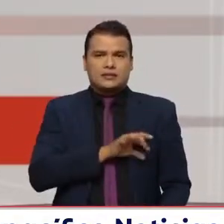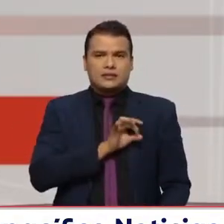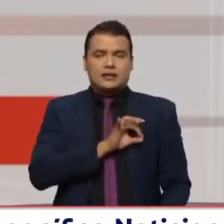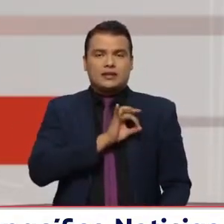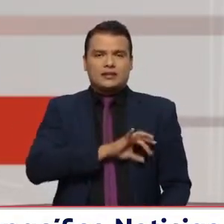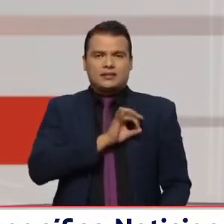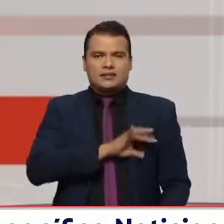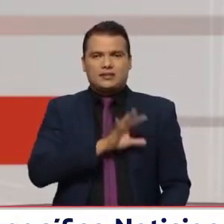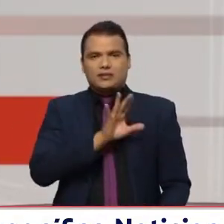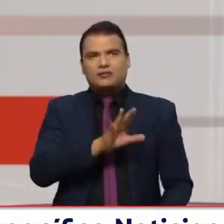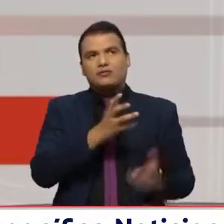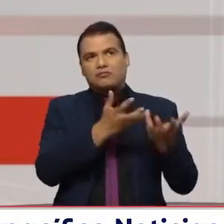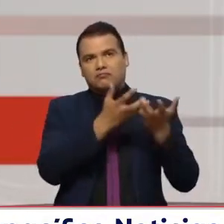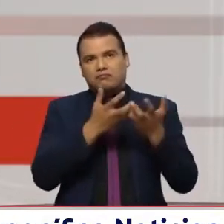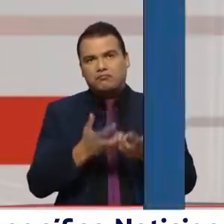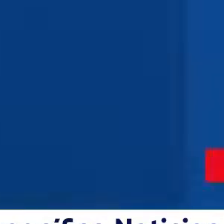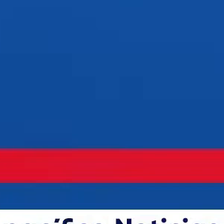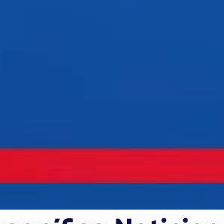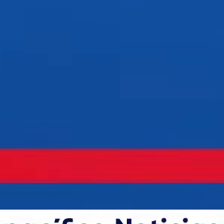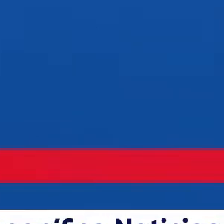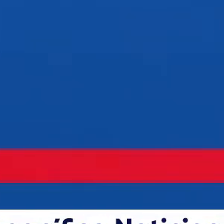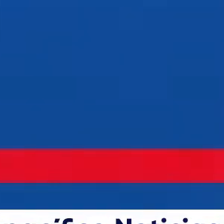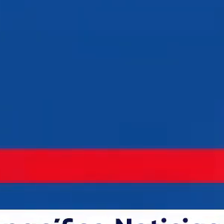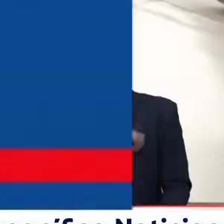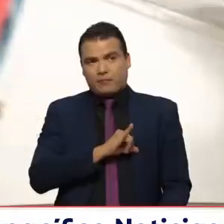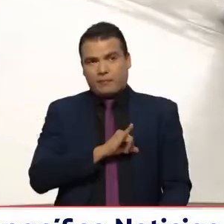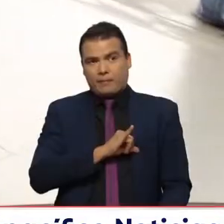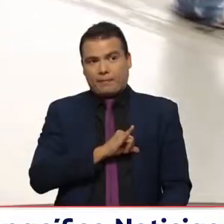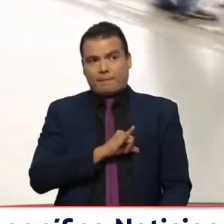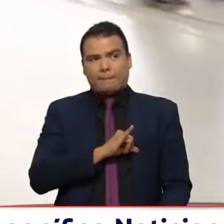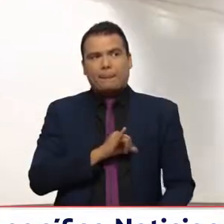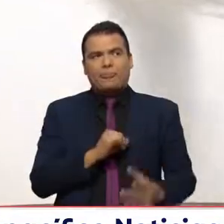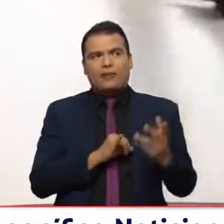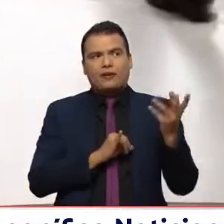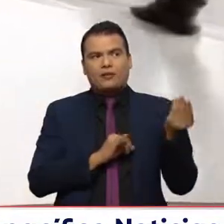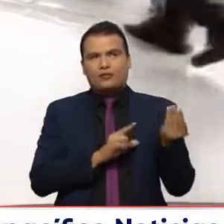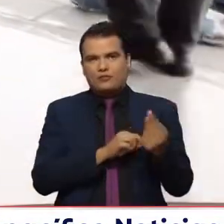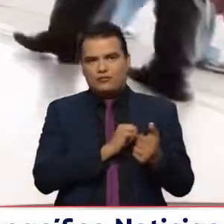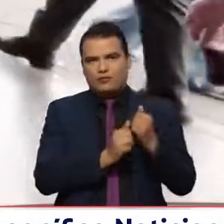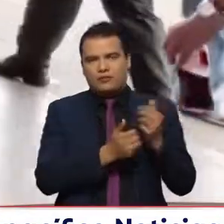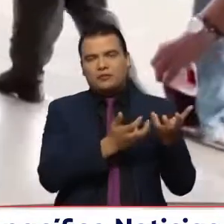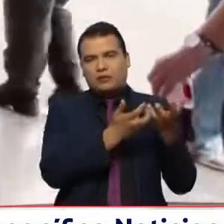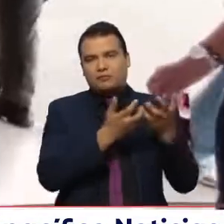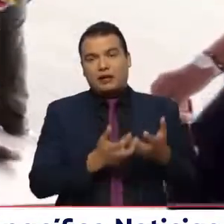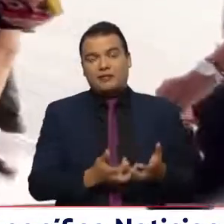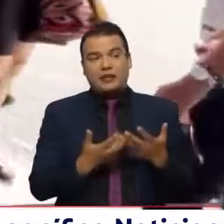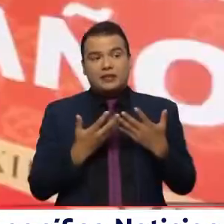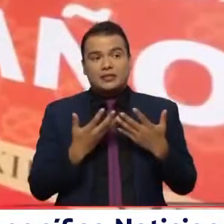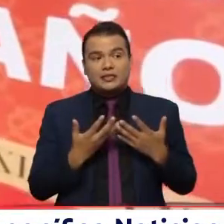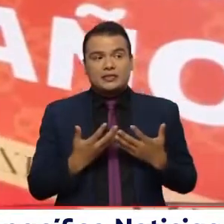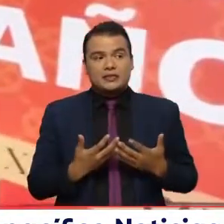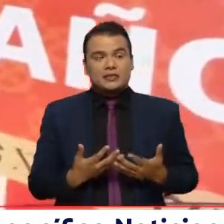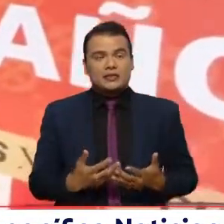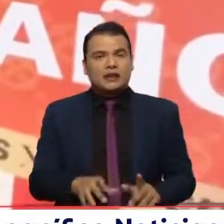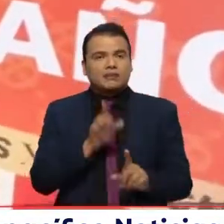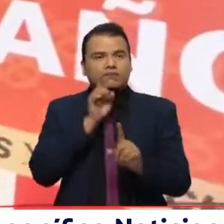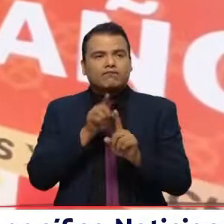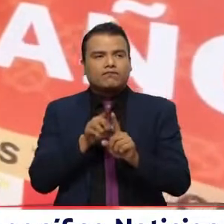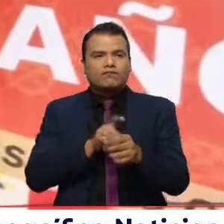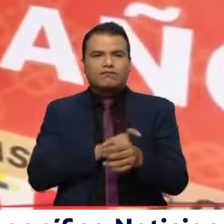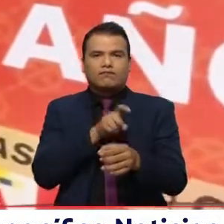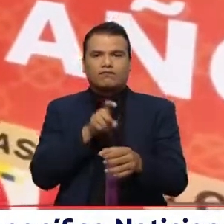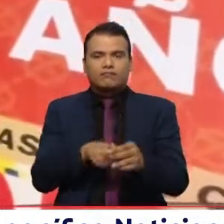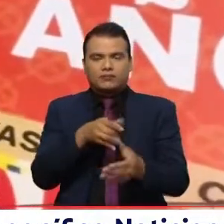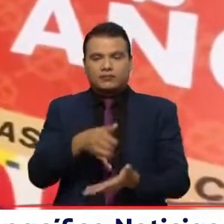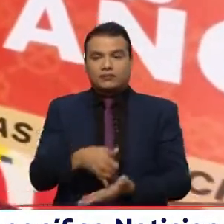del Valle del Cauca y se convierte en la segunda delegación que llega a Cali para el desarrollo de la Copa